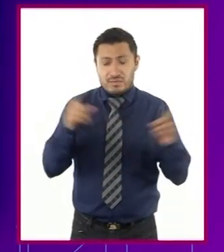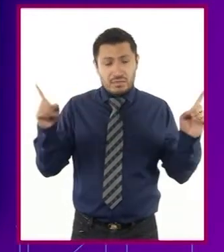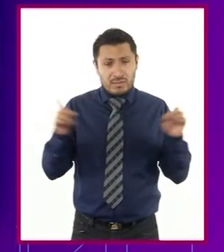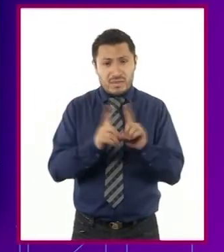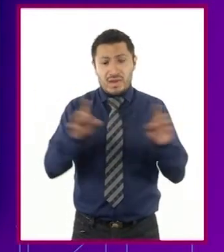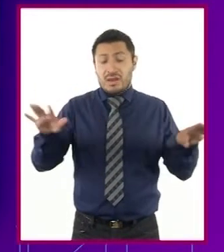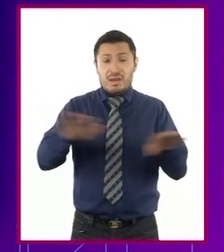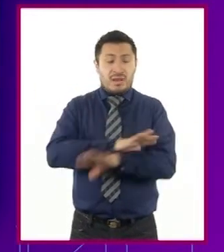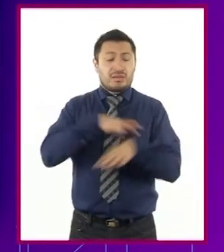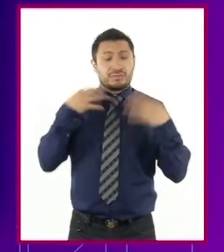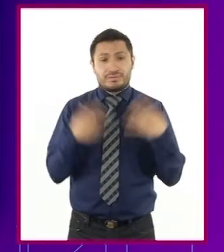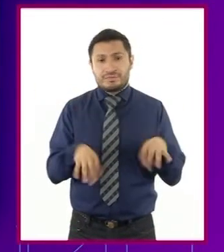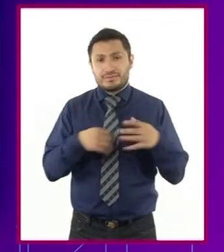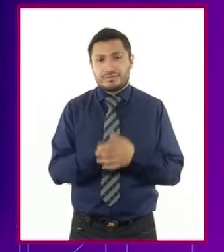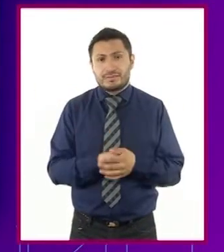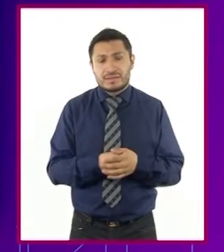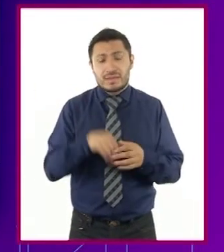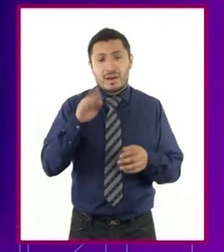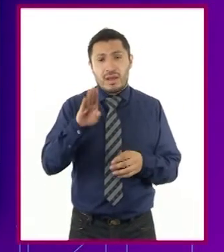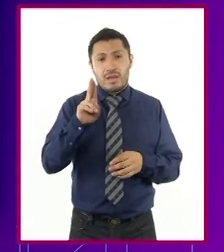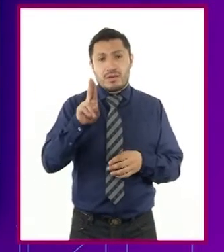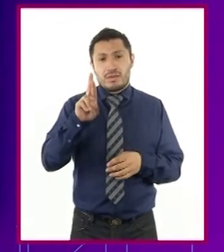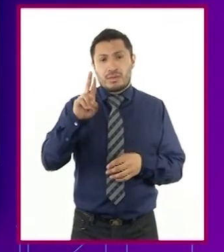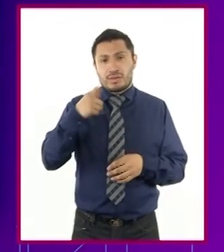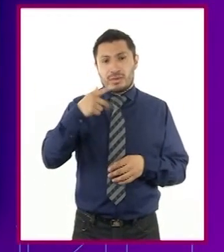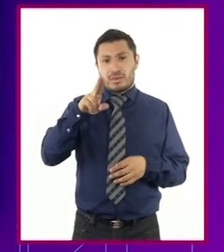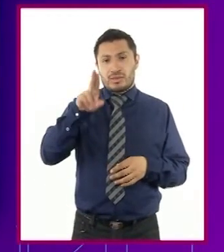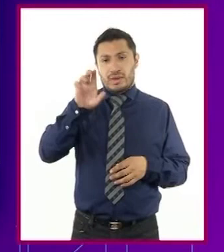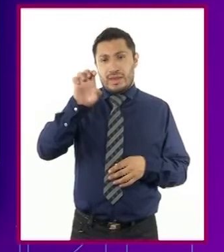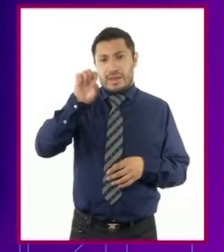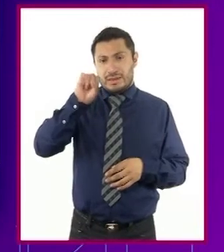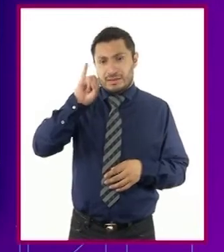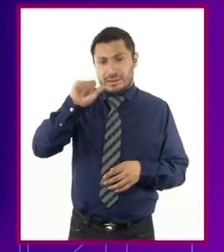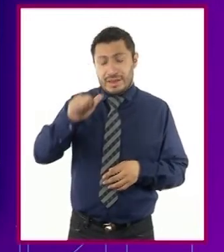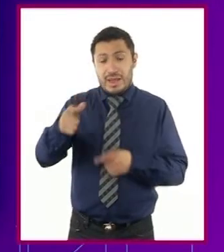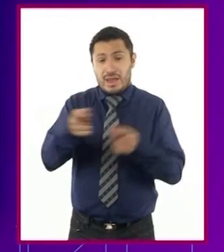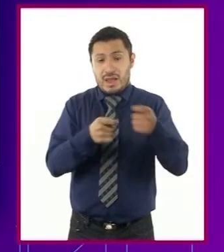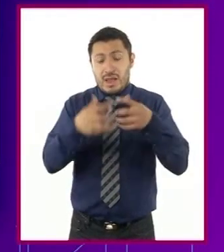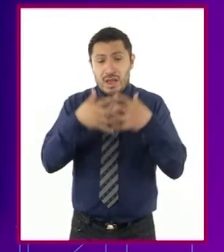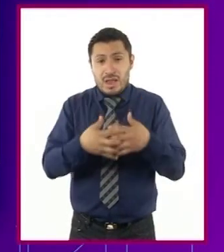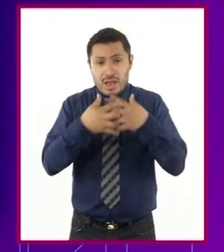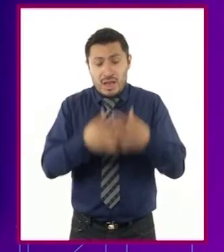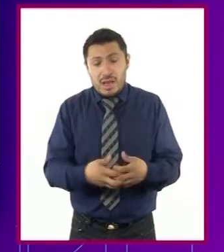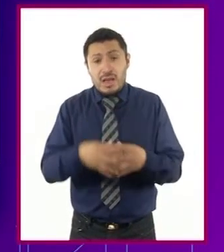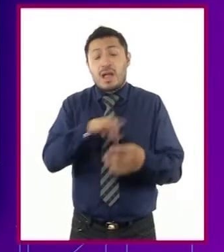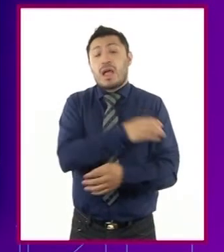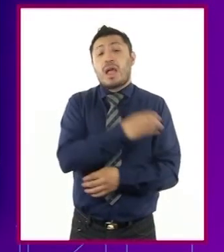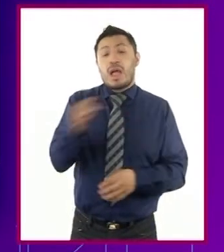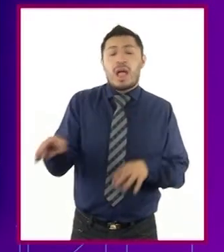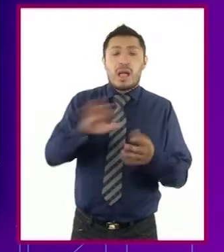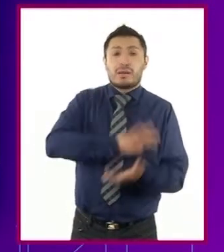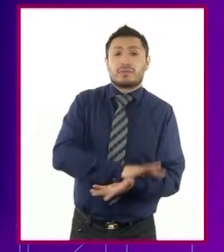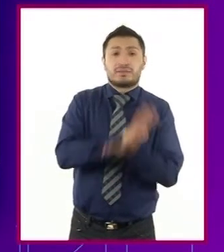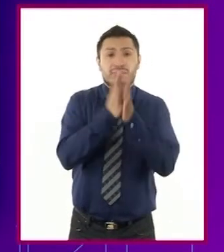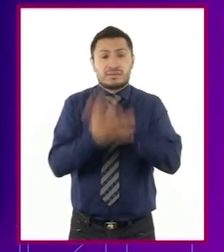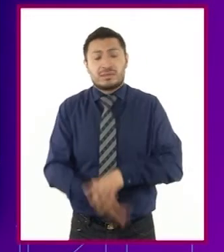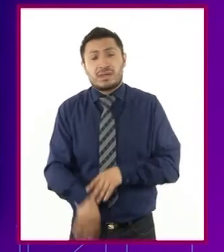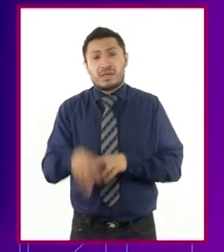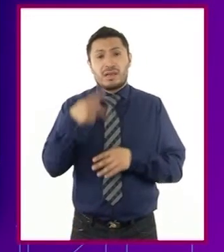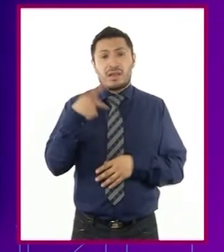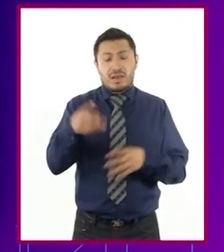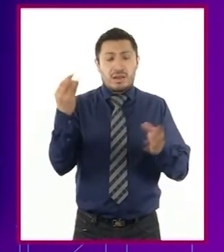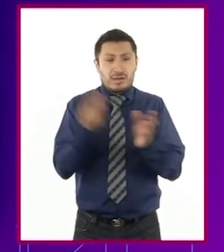por completo. La burguesía tomó el control de la industria, mientras que el campo se convirtió en propiedad